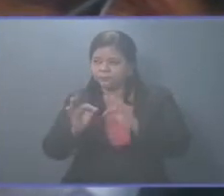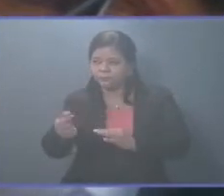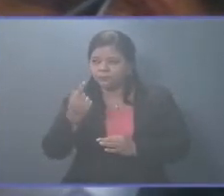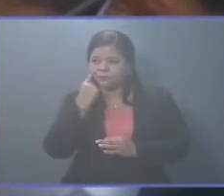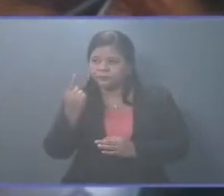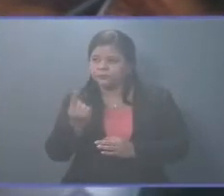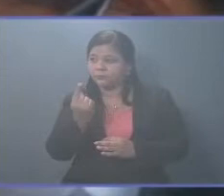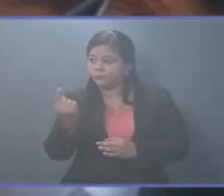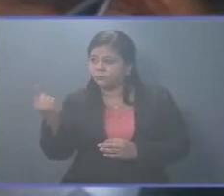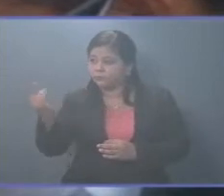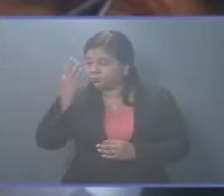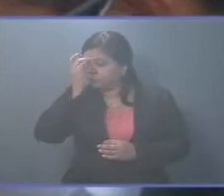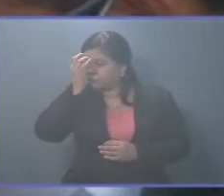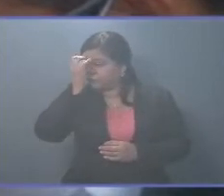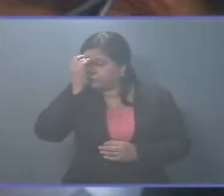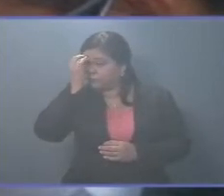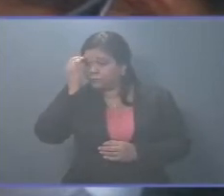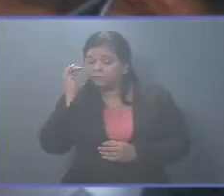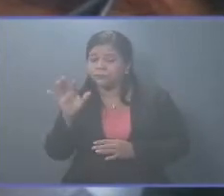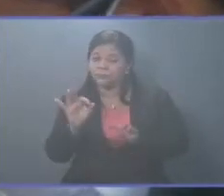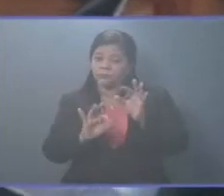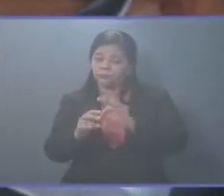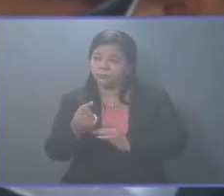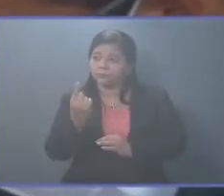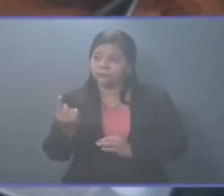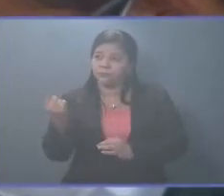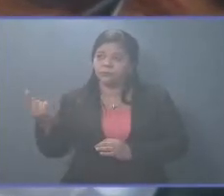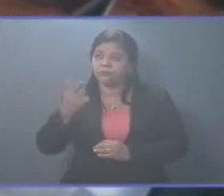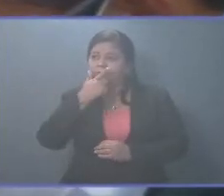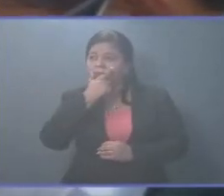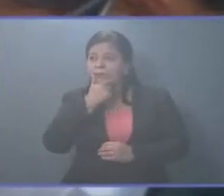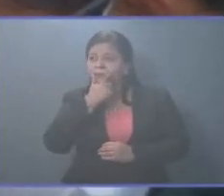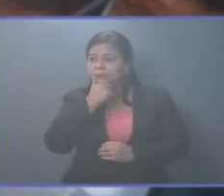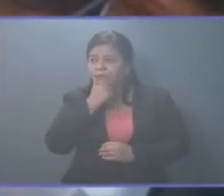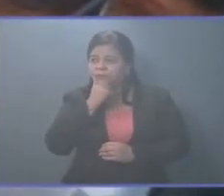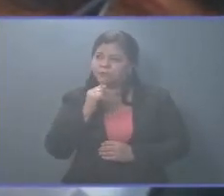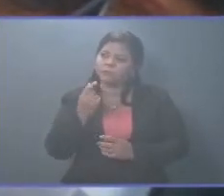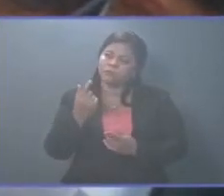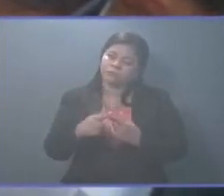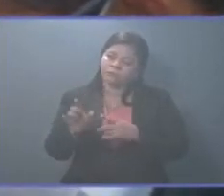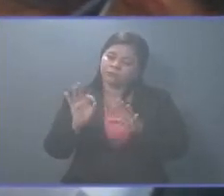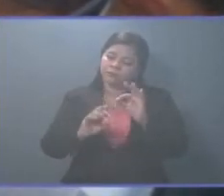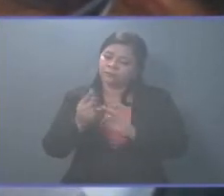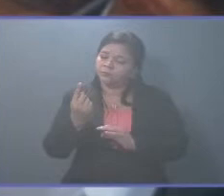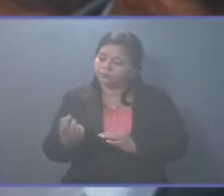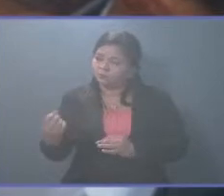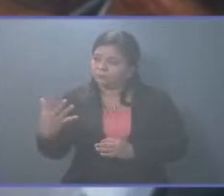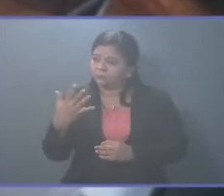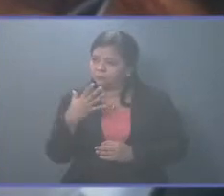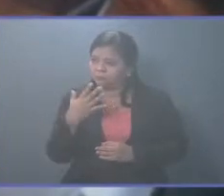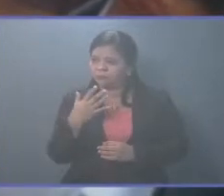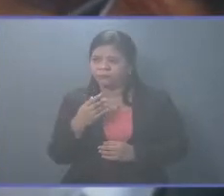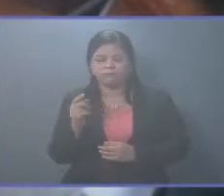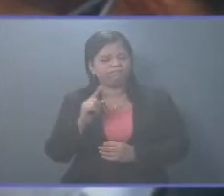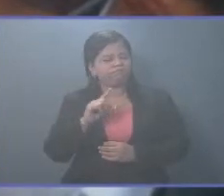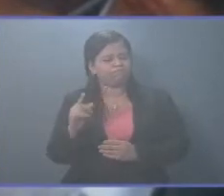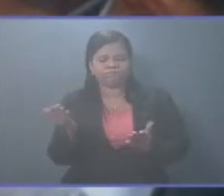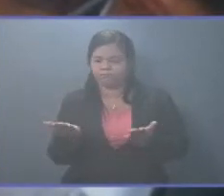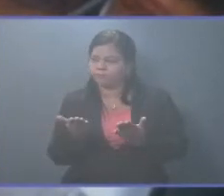preocupación, vi algunos rostros de duda, e incluso vi algunas personas que manifestaron con su cabeza que no lo